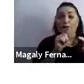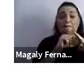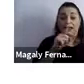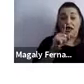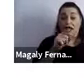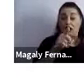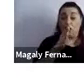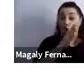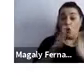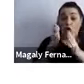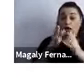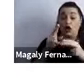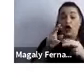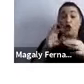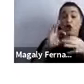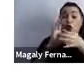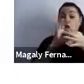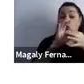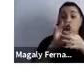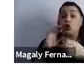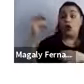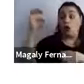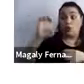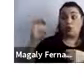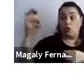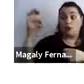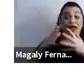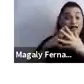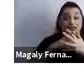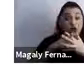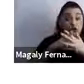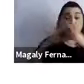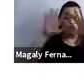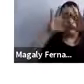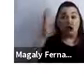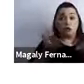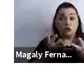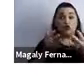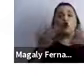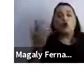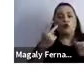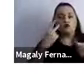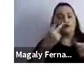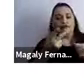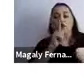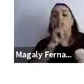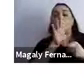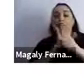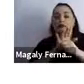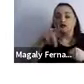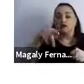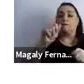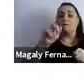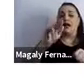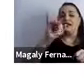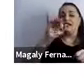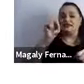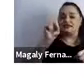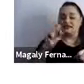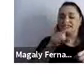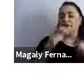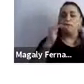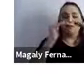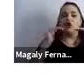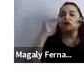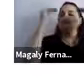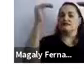Unión Europea, Estados Unidos, en el mundo, cómo disminuiríamos nuestras emisiones con los compromisos de París, pero todavía estarían muy por